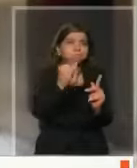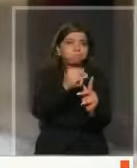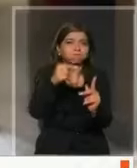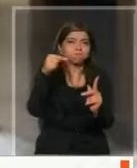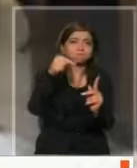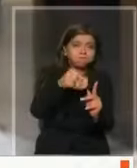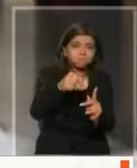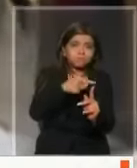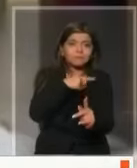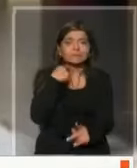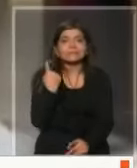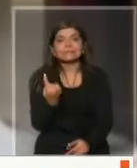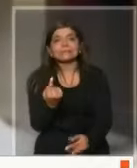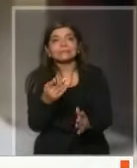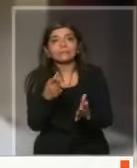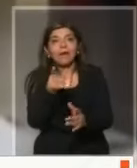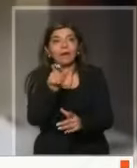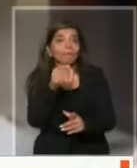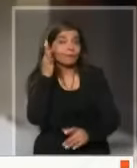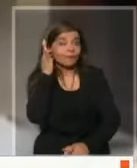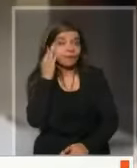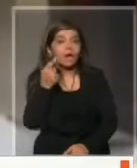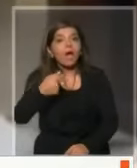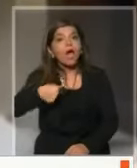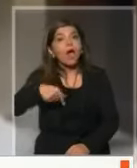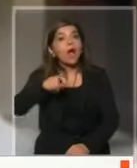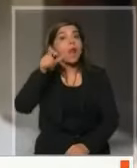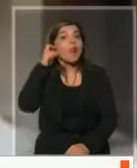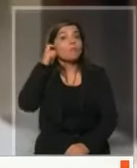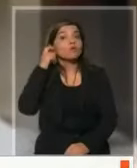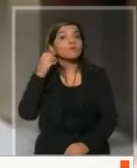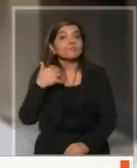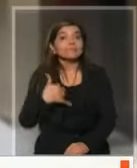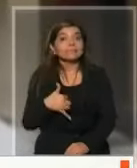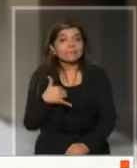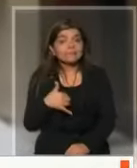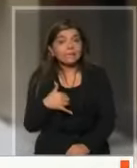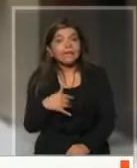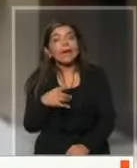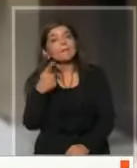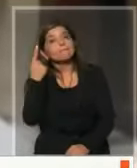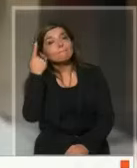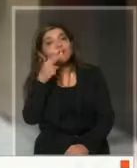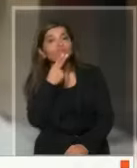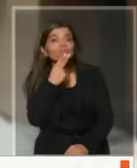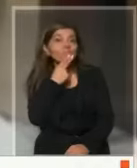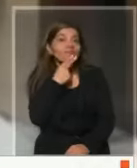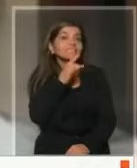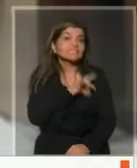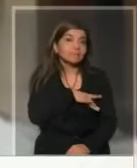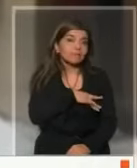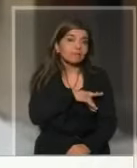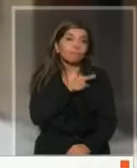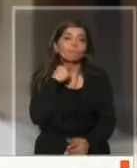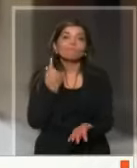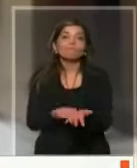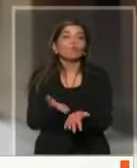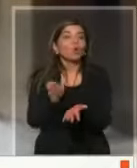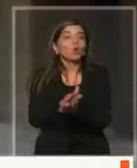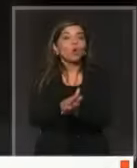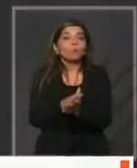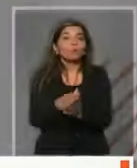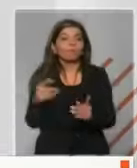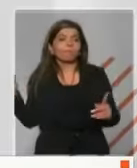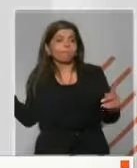La ciudadana o esta turista que es de nacionalidad argentina, que en realidad vivía en Chile, pues lamentablemente perdió la vida producto del